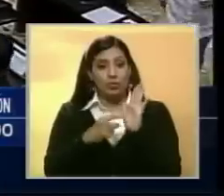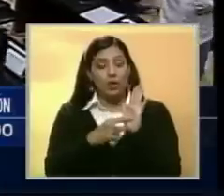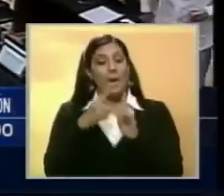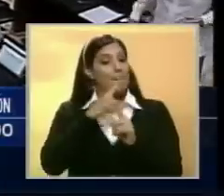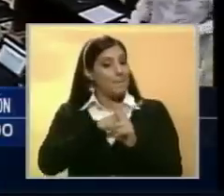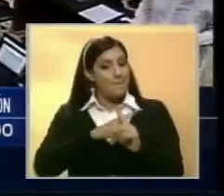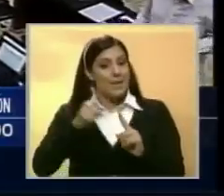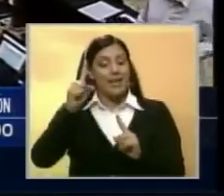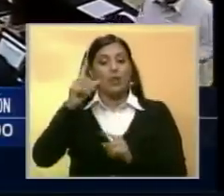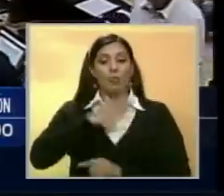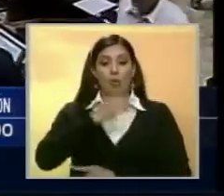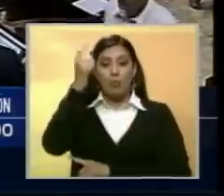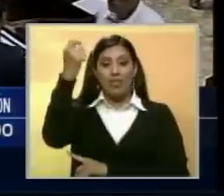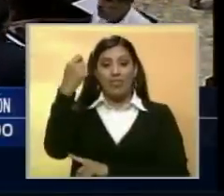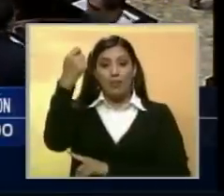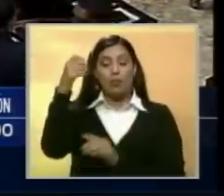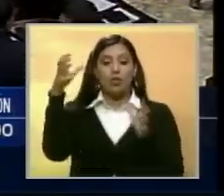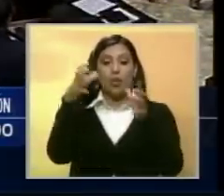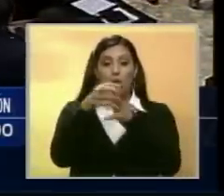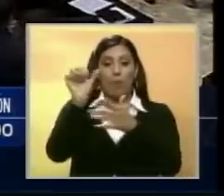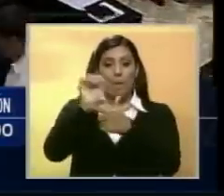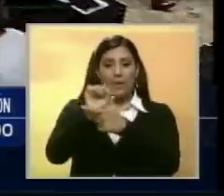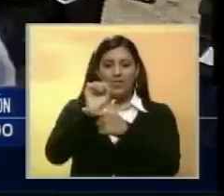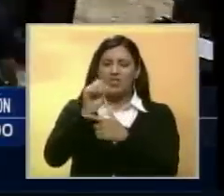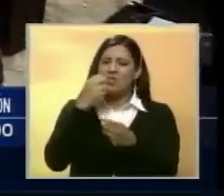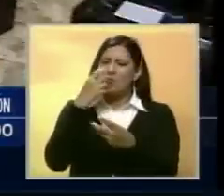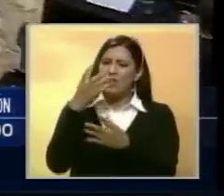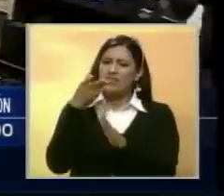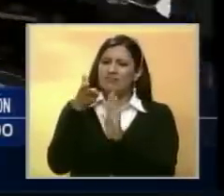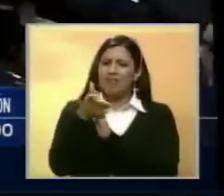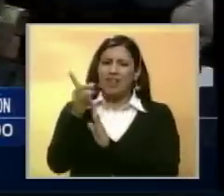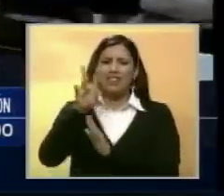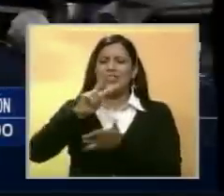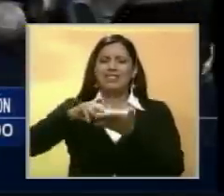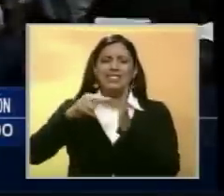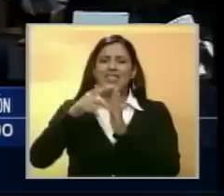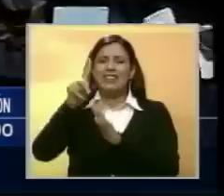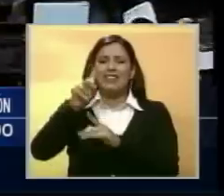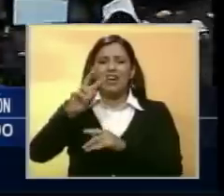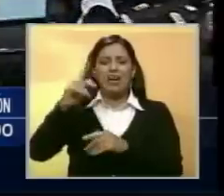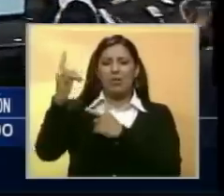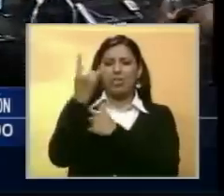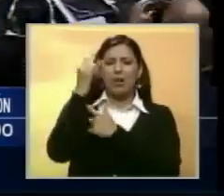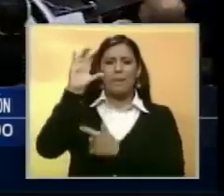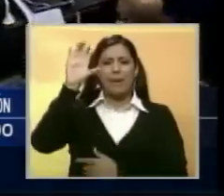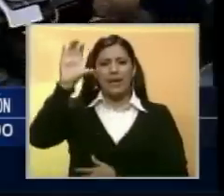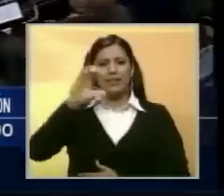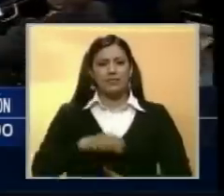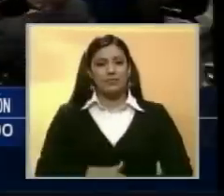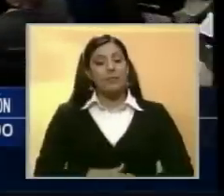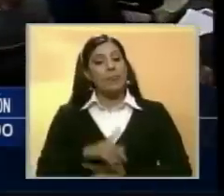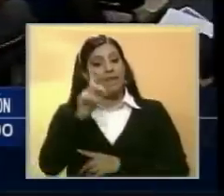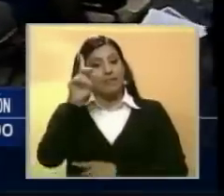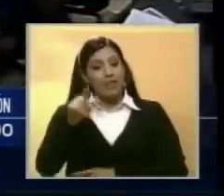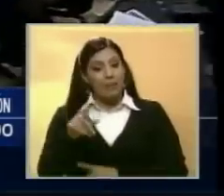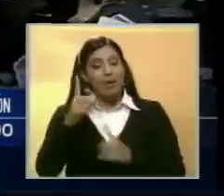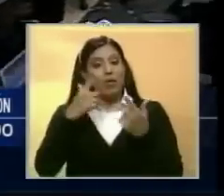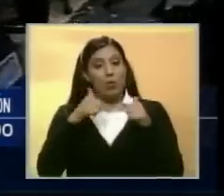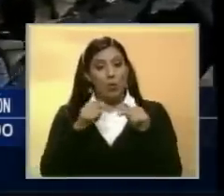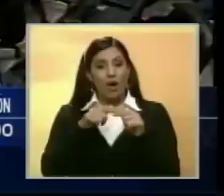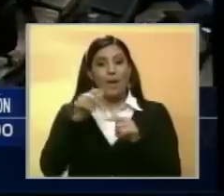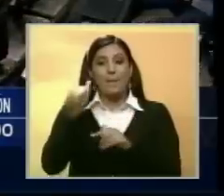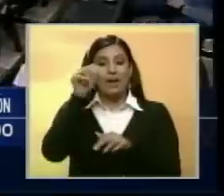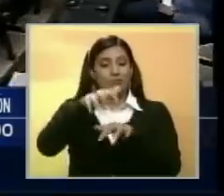Sin embargo, para los diputados del bloque de la patria, esta afirmación solo se traduce en traición a la patria. También durante esta sesión la